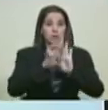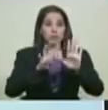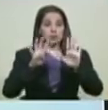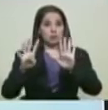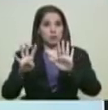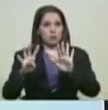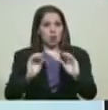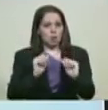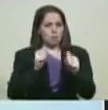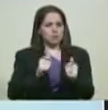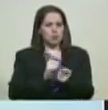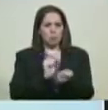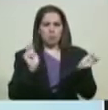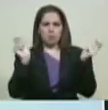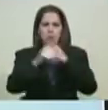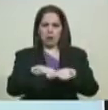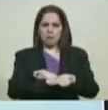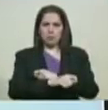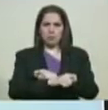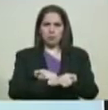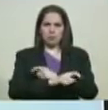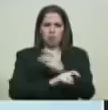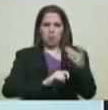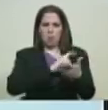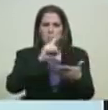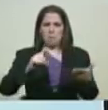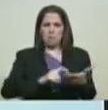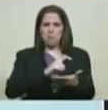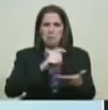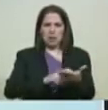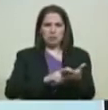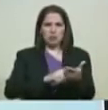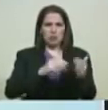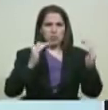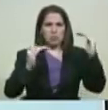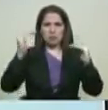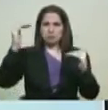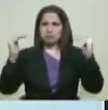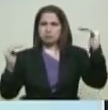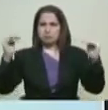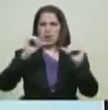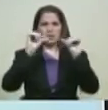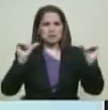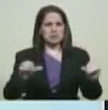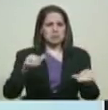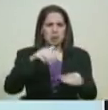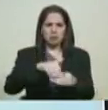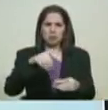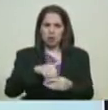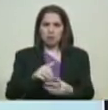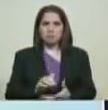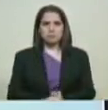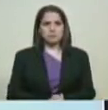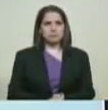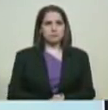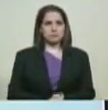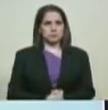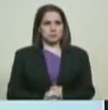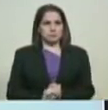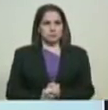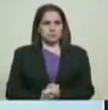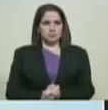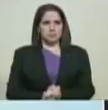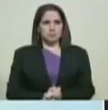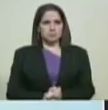de cambio estructural, total y profundo del sistema electoral venezolano.